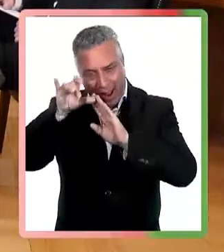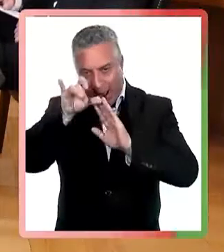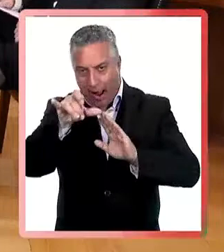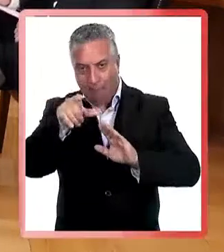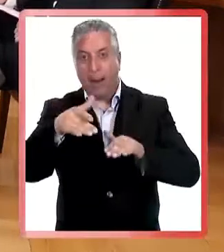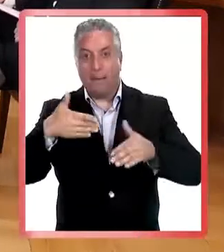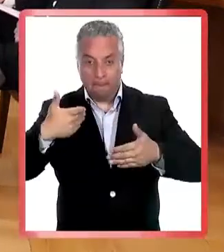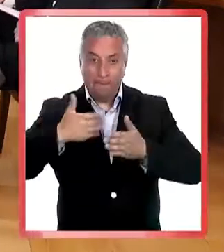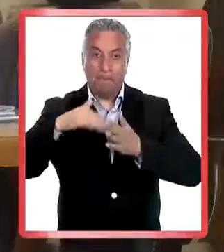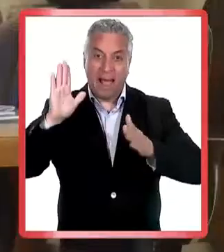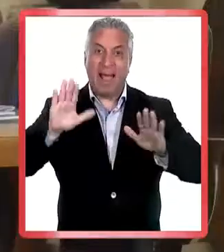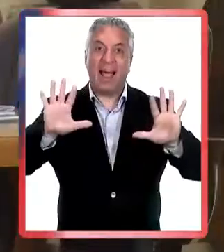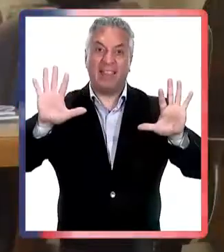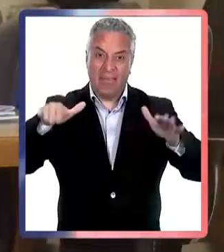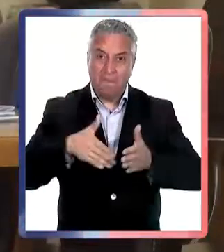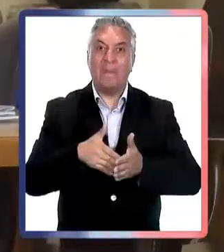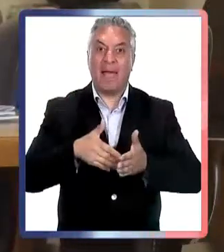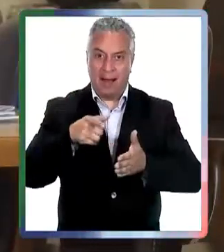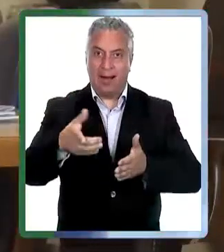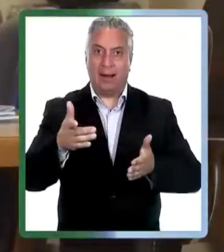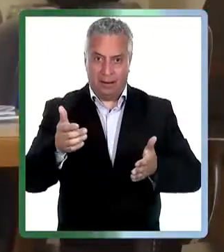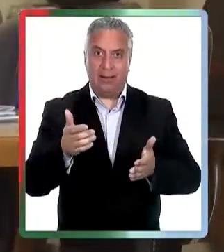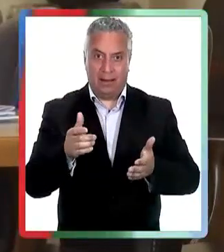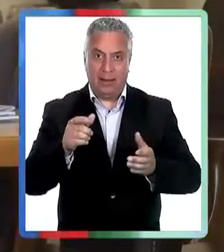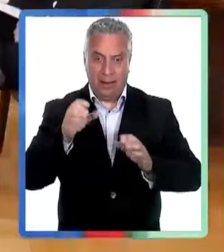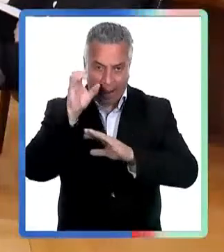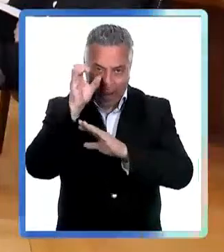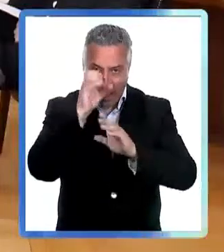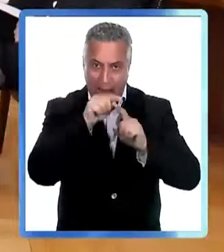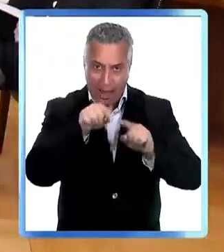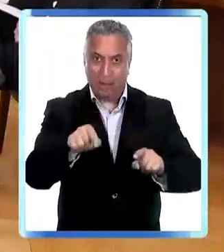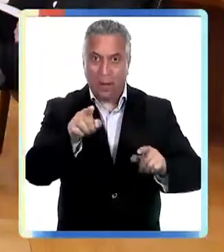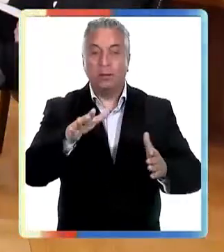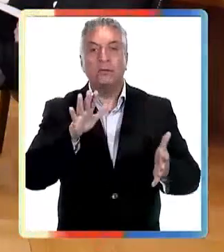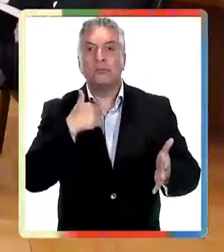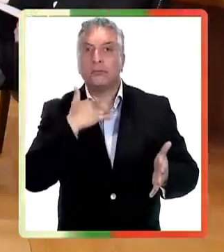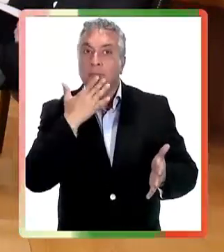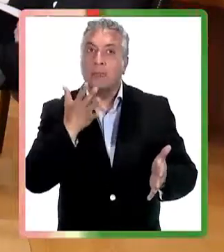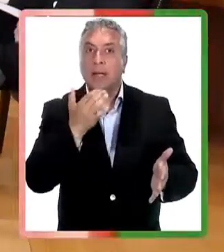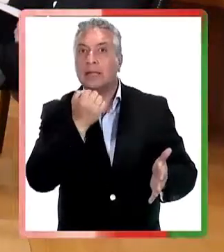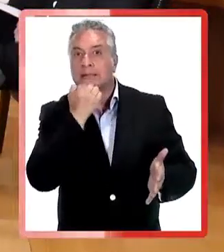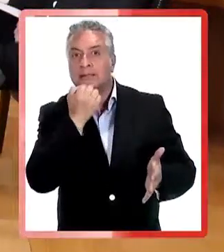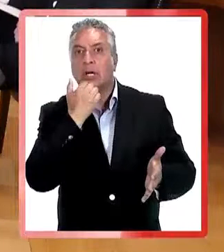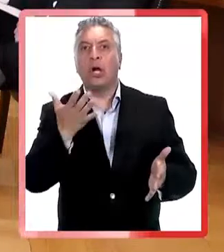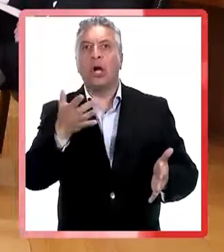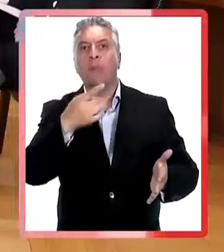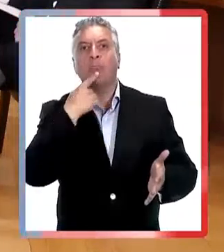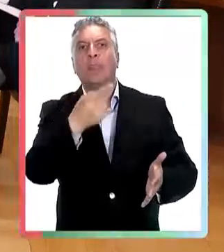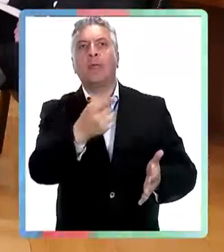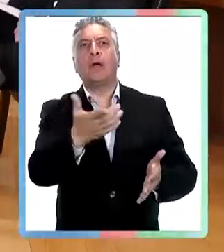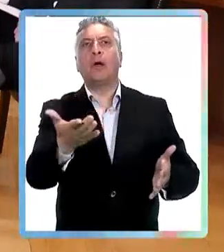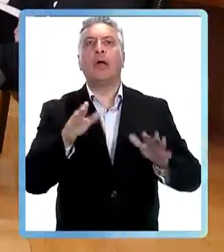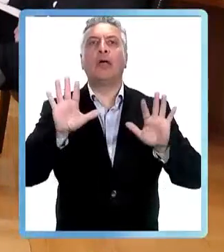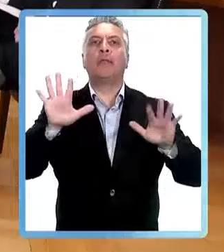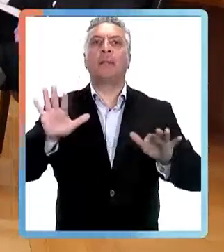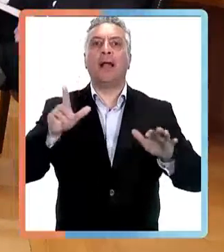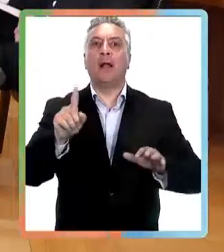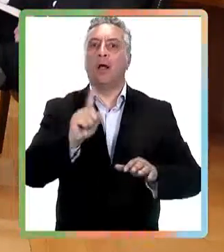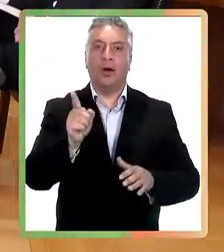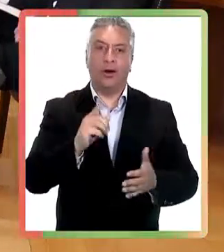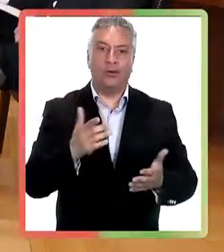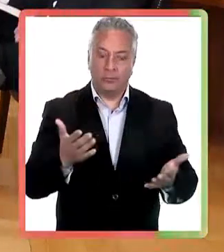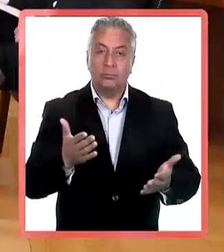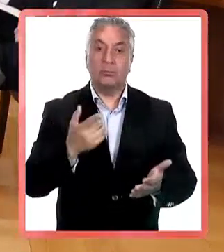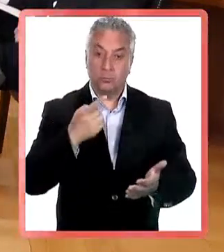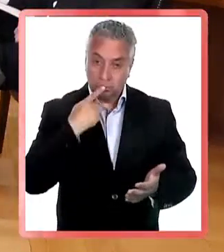de 10.000 cámaras, voy a chequear el número, ¿sabe? Porque después uno se equivoca y dice, oiga, pero ¿cómo dijo si era